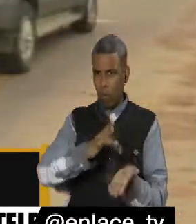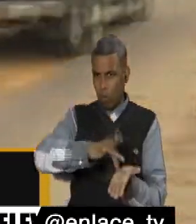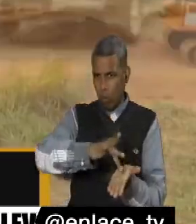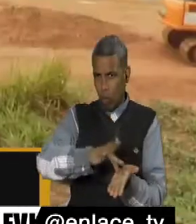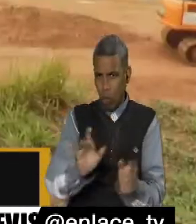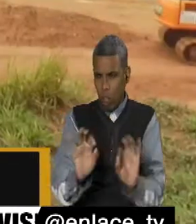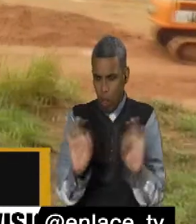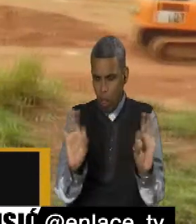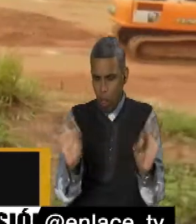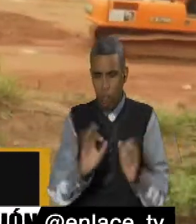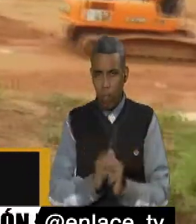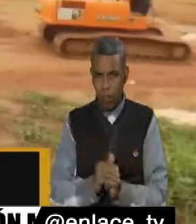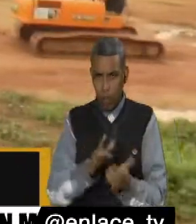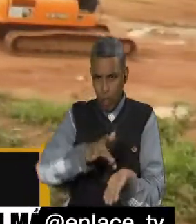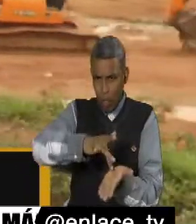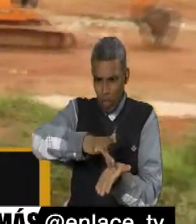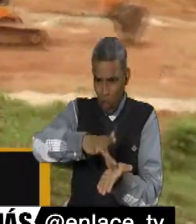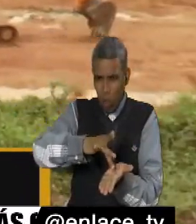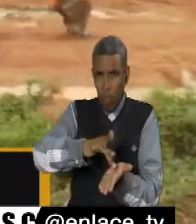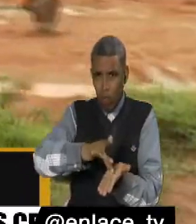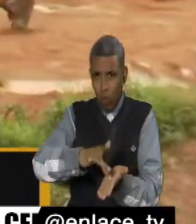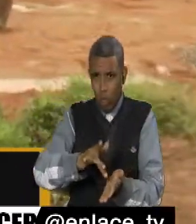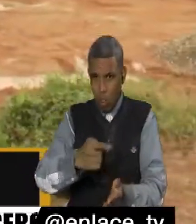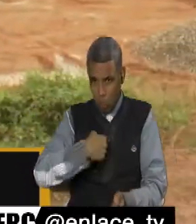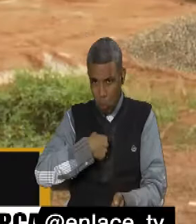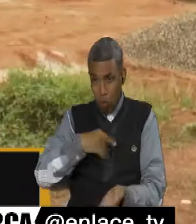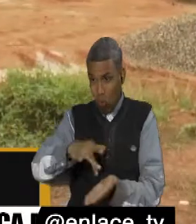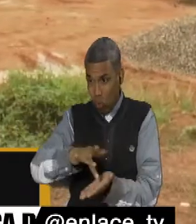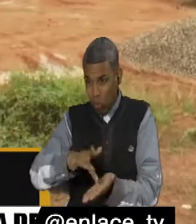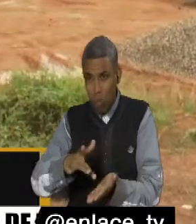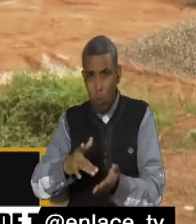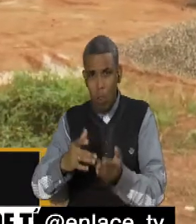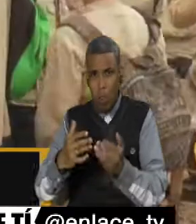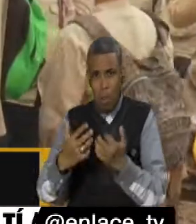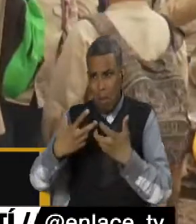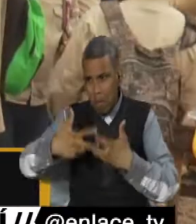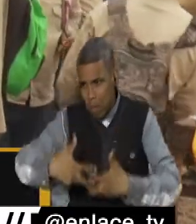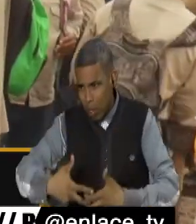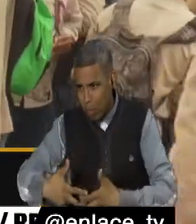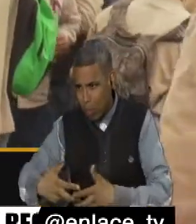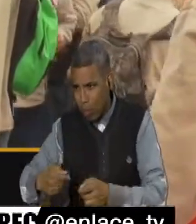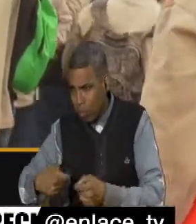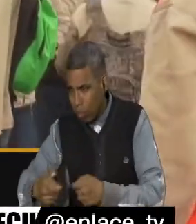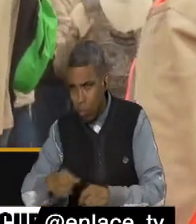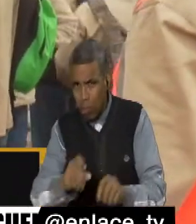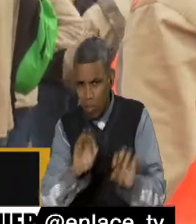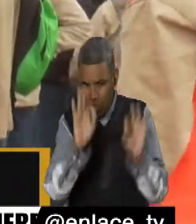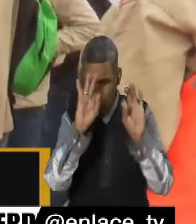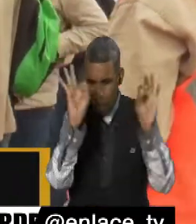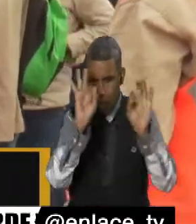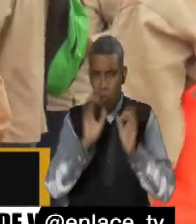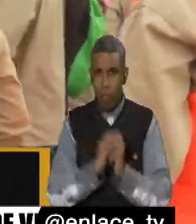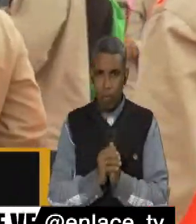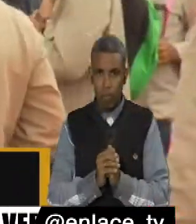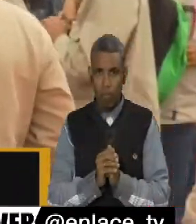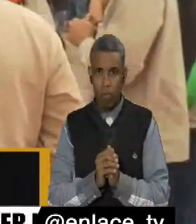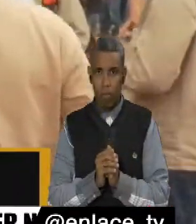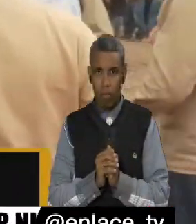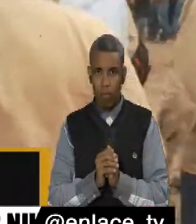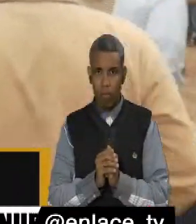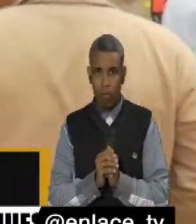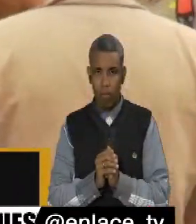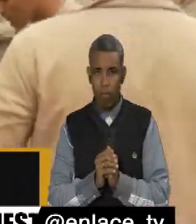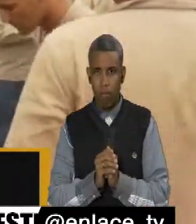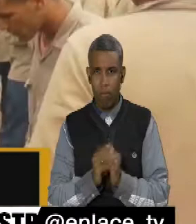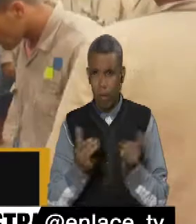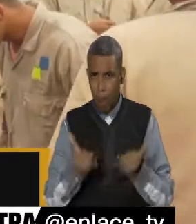alguno. Hoy Mota Engil está en cumplimiento cabal de sus obligaciones contractuales con sus proveedores y laborales con sus